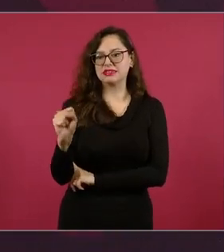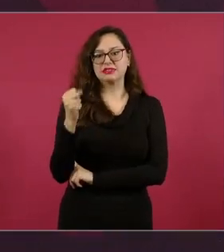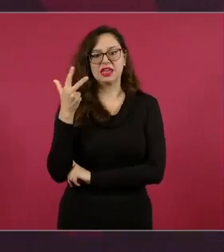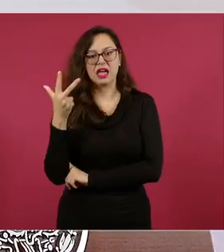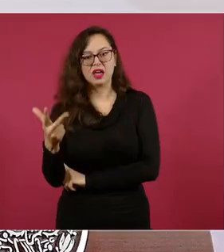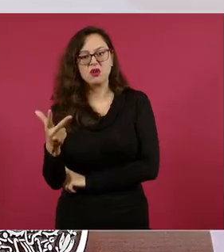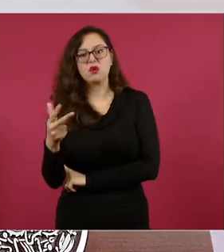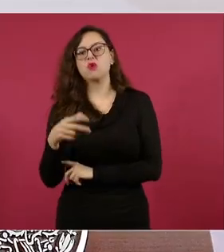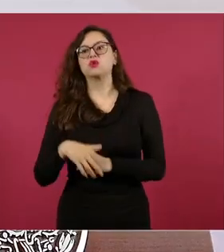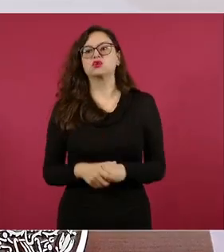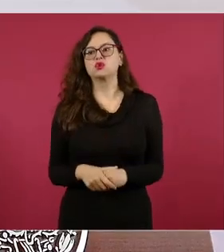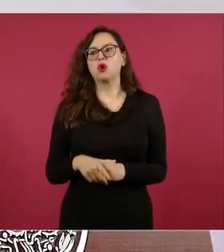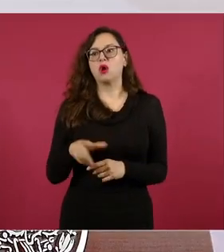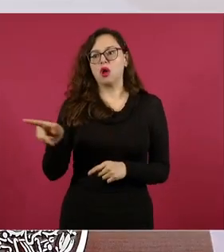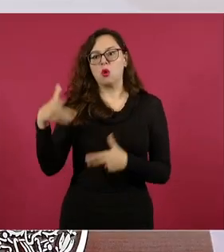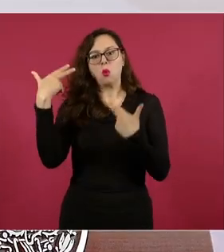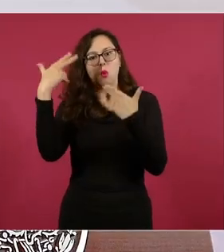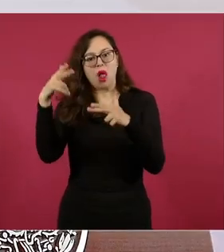estuvo preso